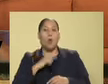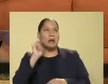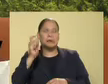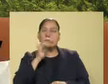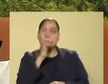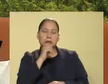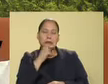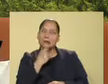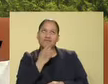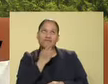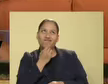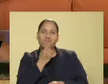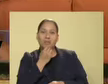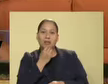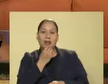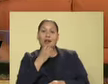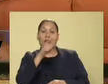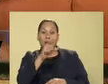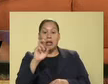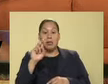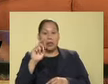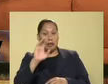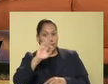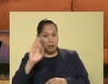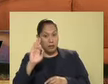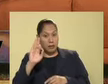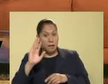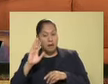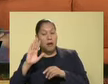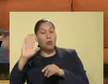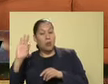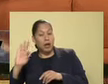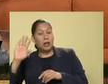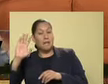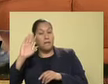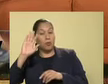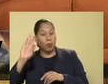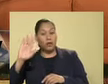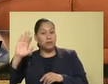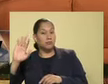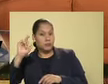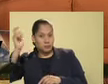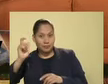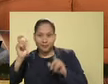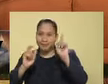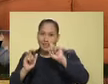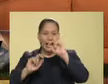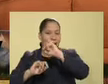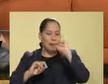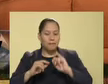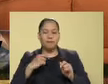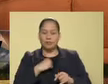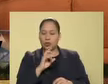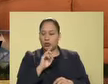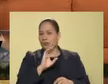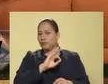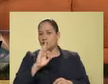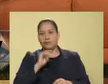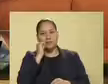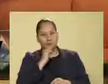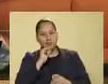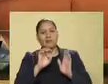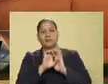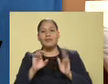Tip ¿no? número 1, entonces, nunca pases el 30%. Nunca pases el 30%. Hacer tu presupuesto y no dejarte llevar de